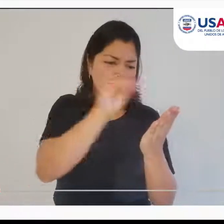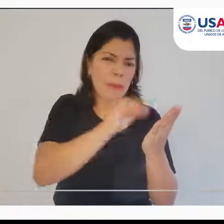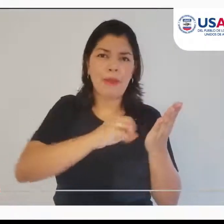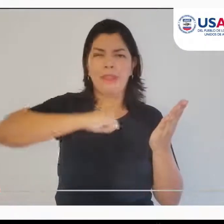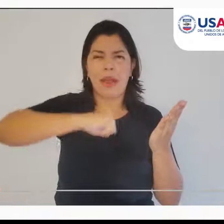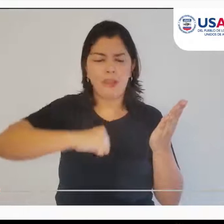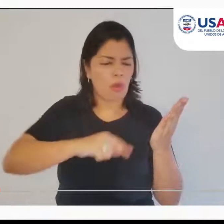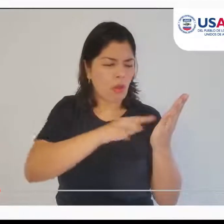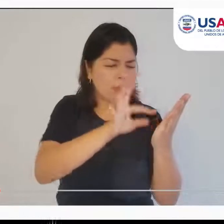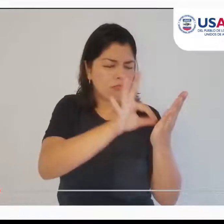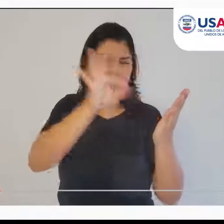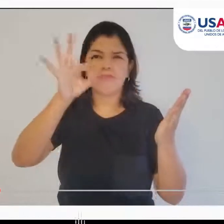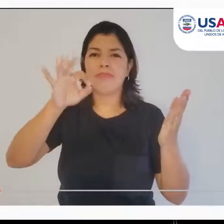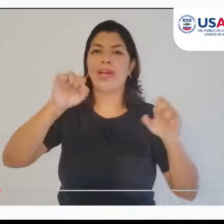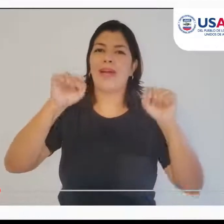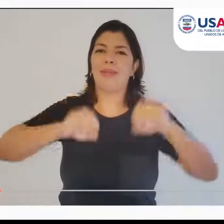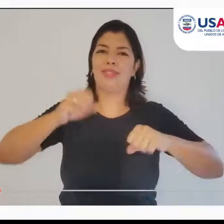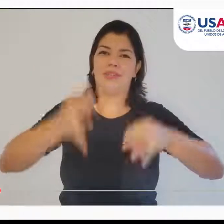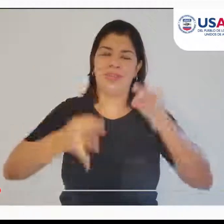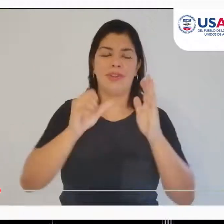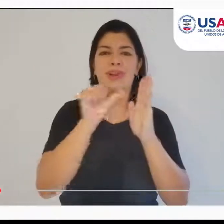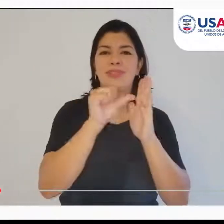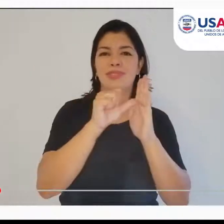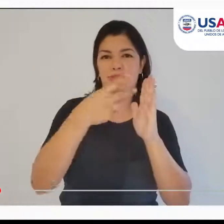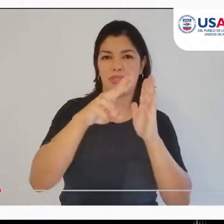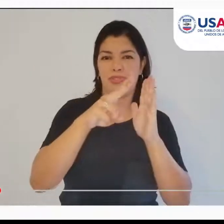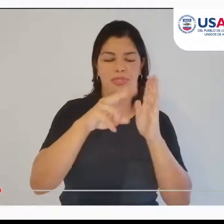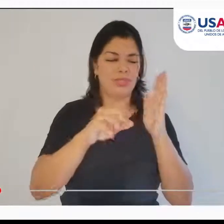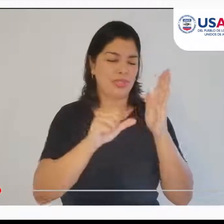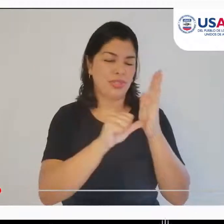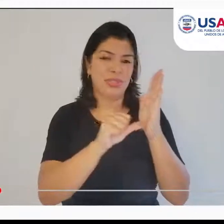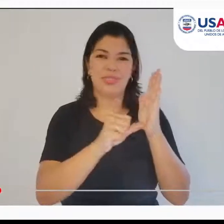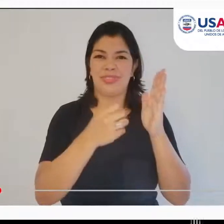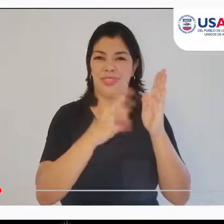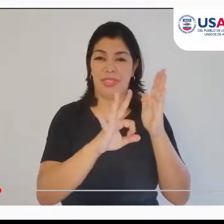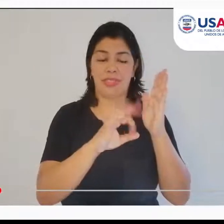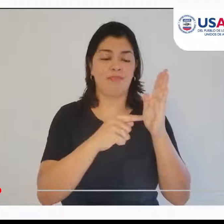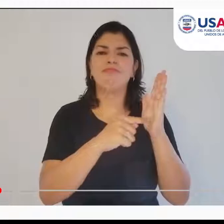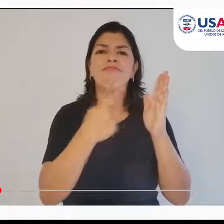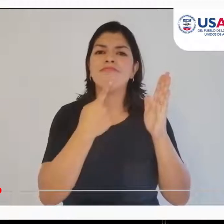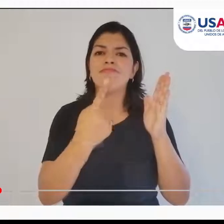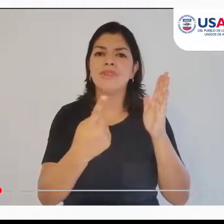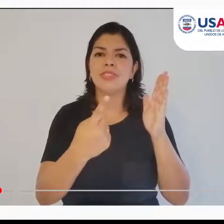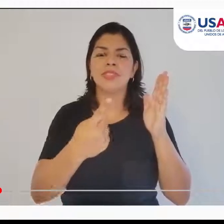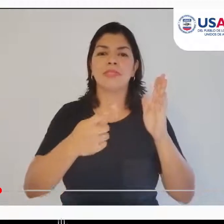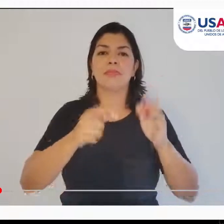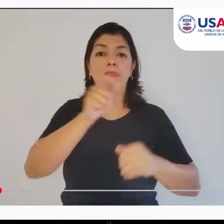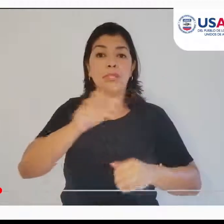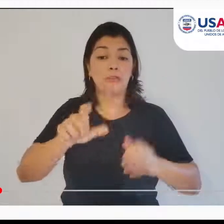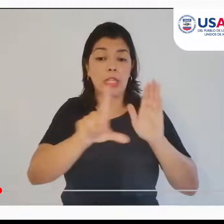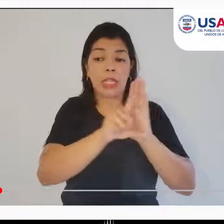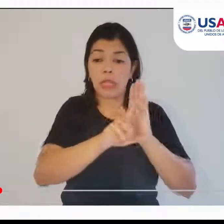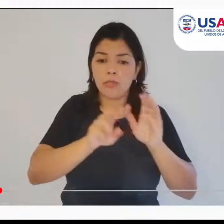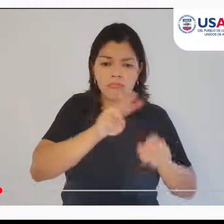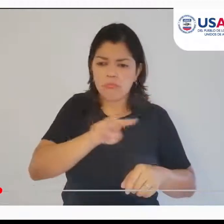la capacidad jurídica legal, en su artículo 12 y en su artículo 13, que nos habla de igual reconocimiento de las personas ante la